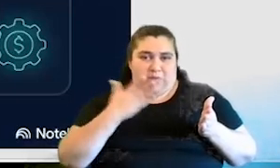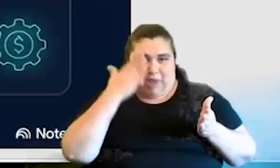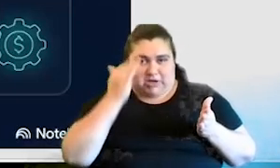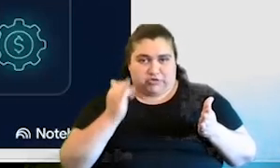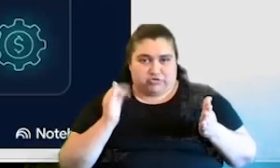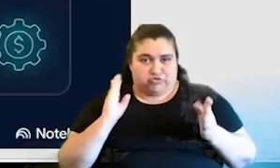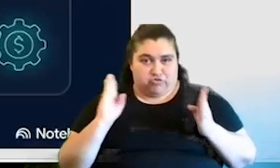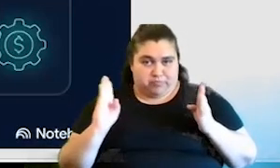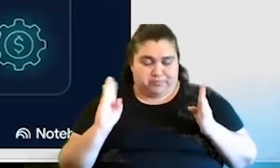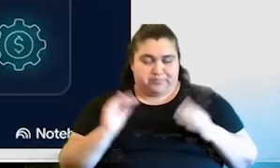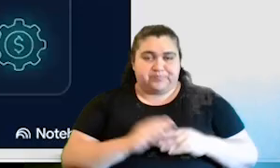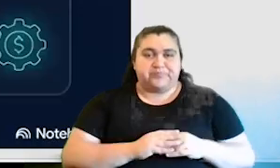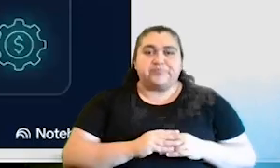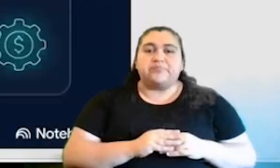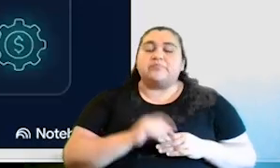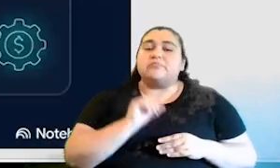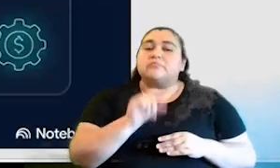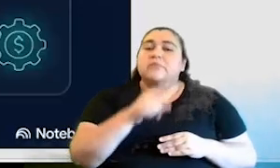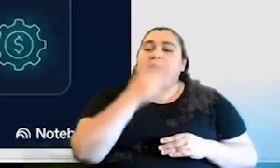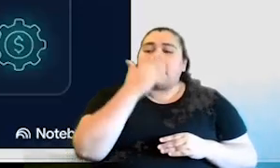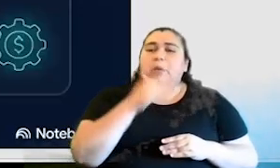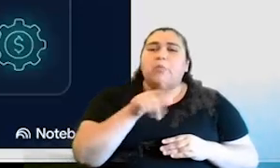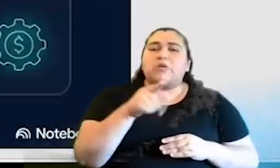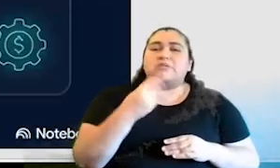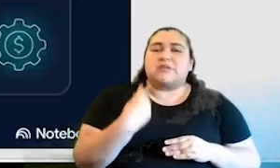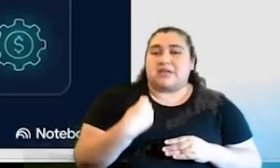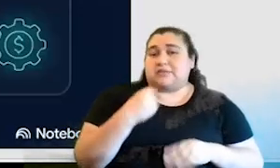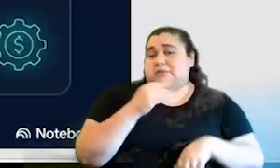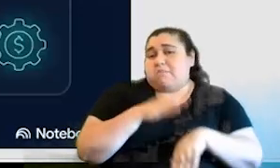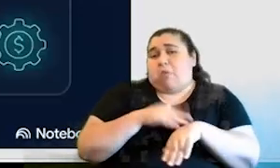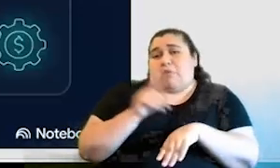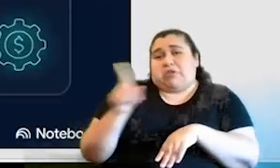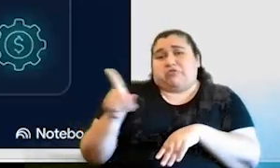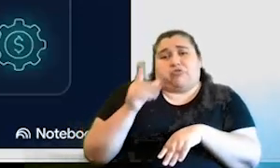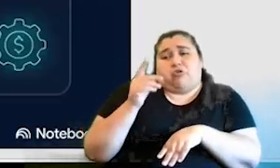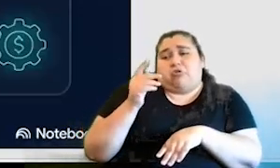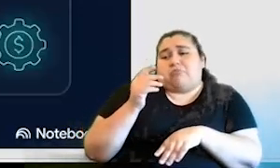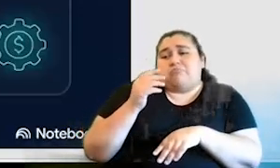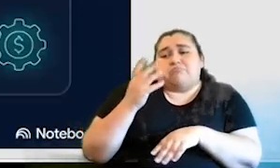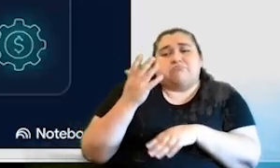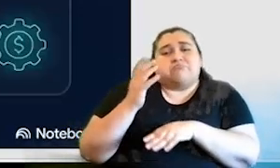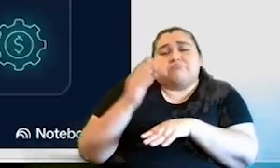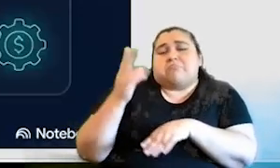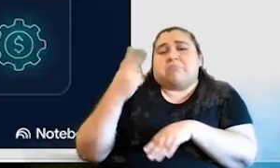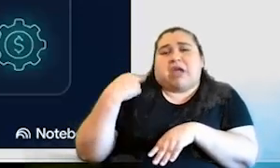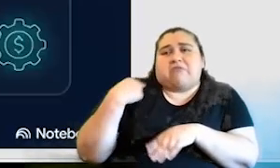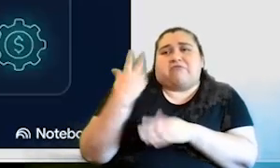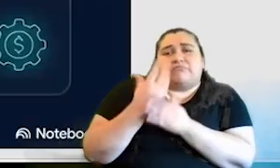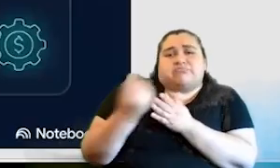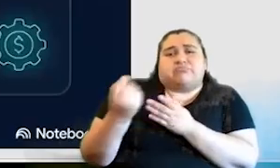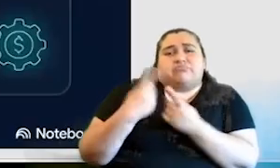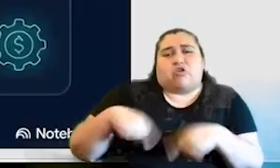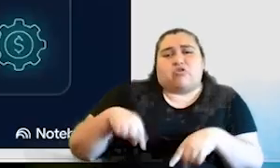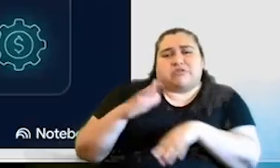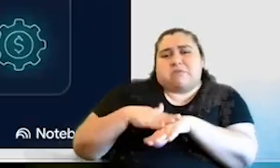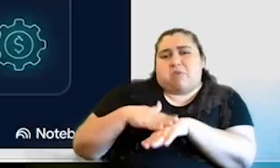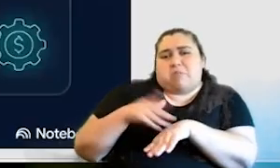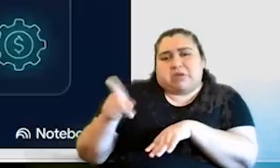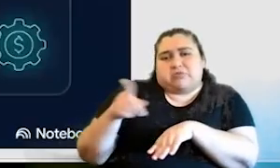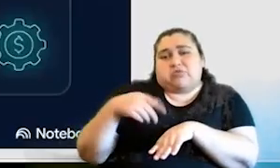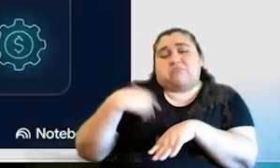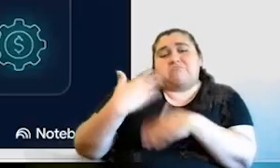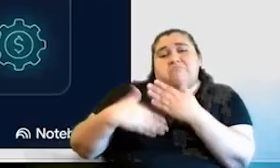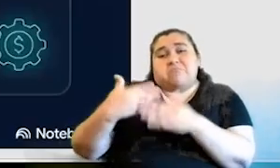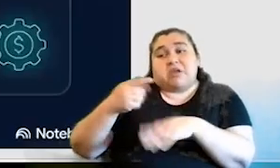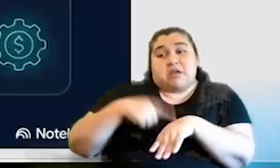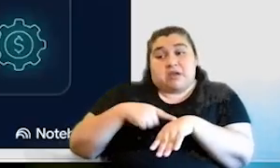el periodo de liquidación final del empleador será el periodo de abril y recién a principios de mayo estaremos recibiendo, en el